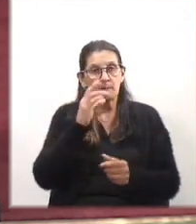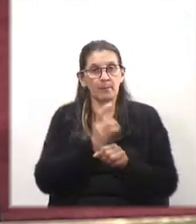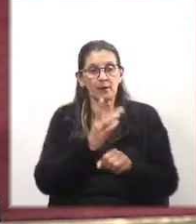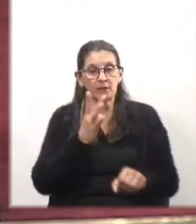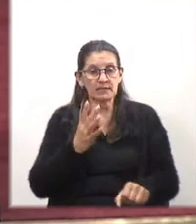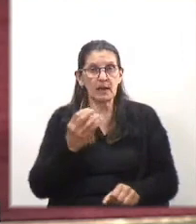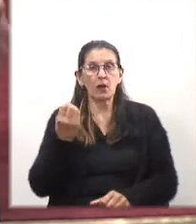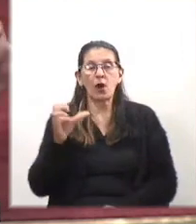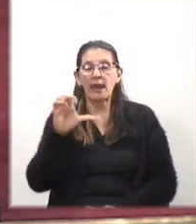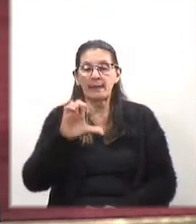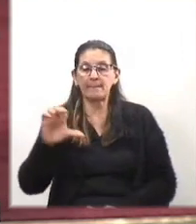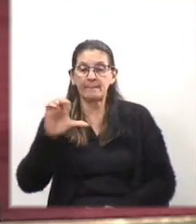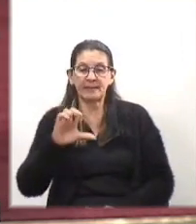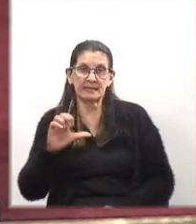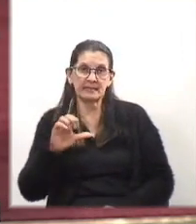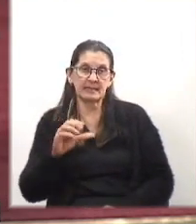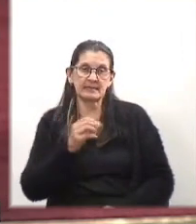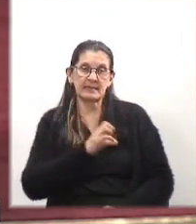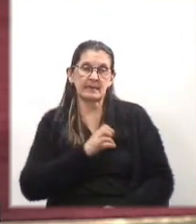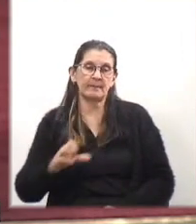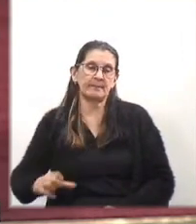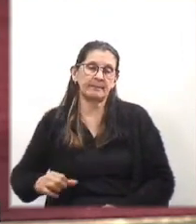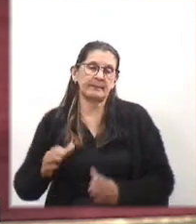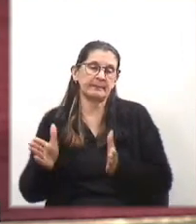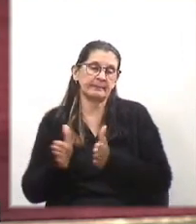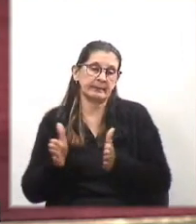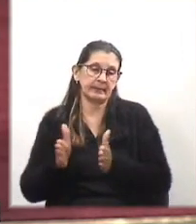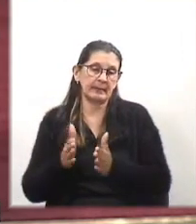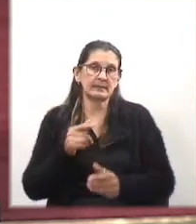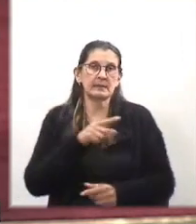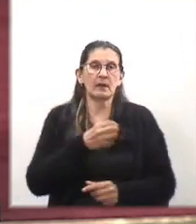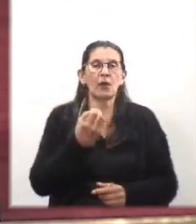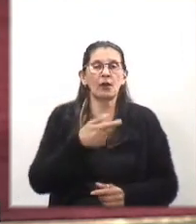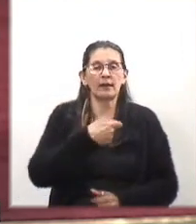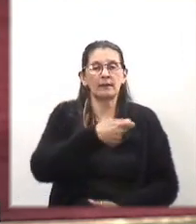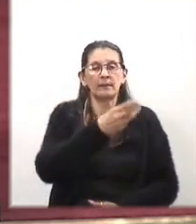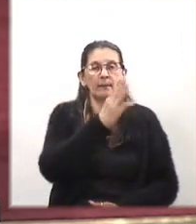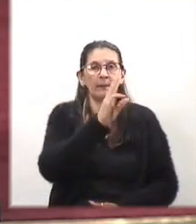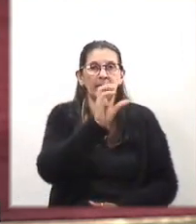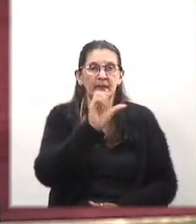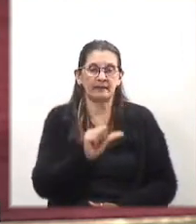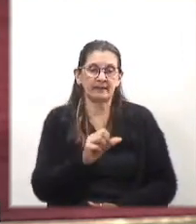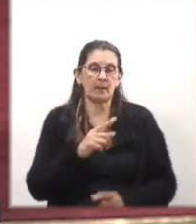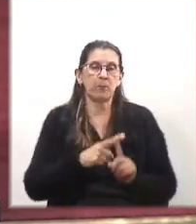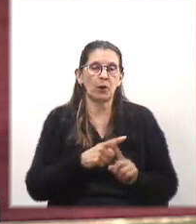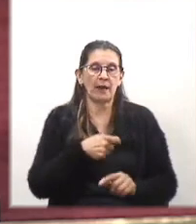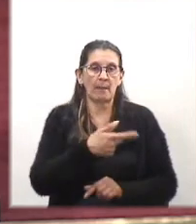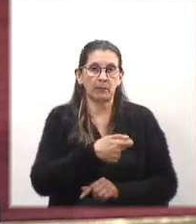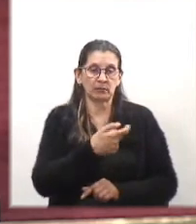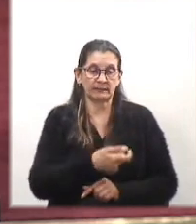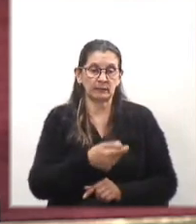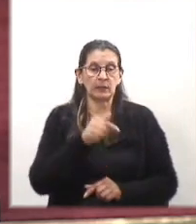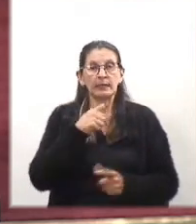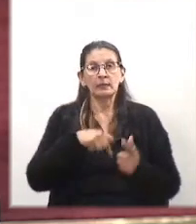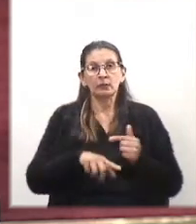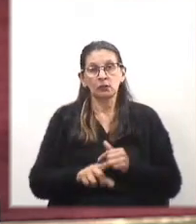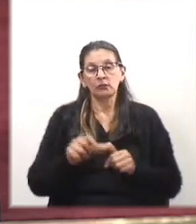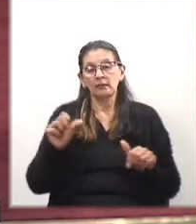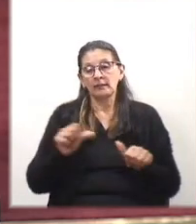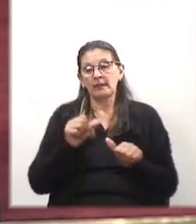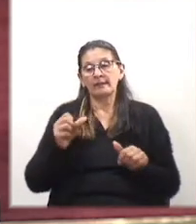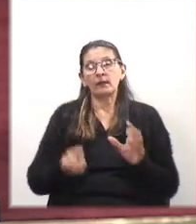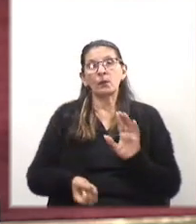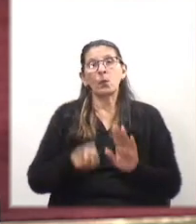con las empresas unipersonales del BPS en su tasa de aportación. Con el fin de generar